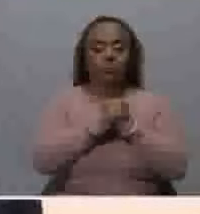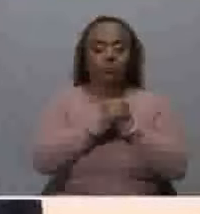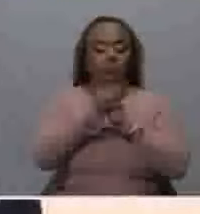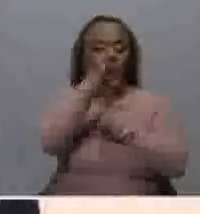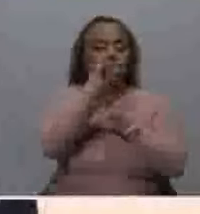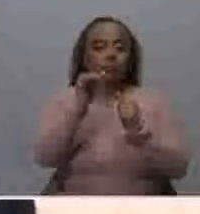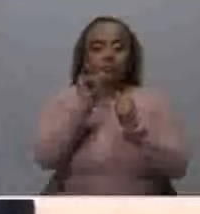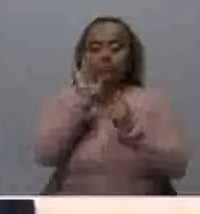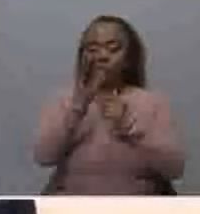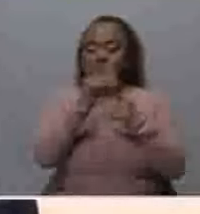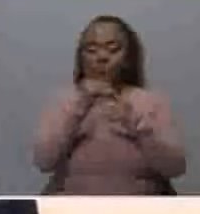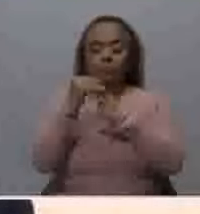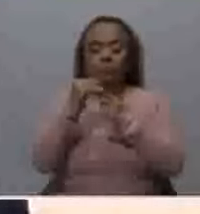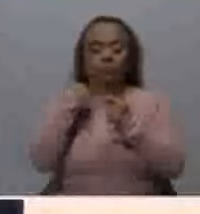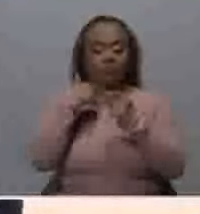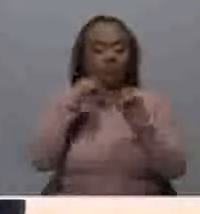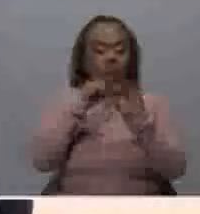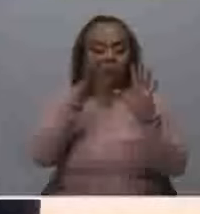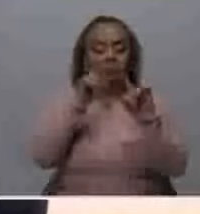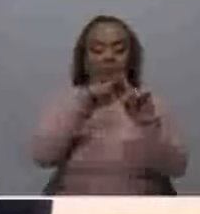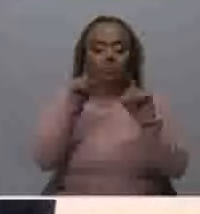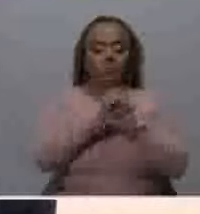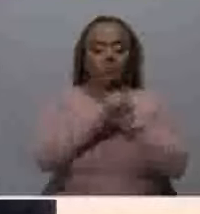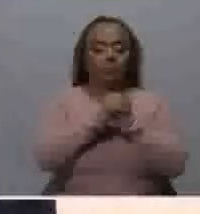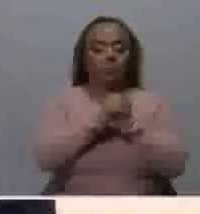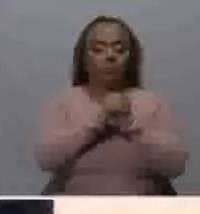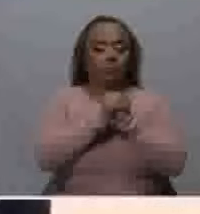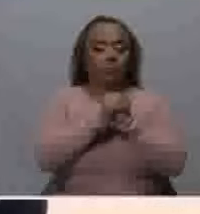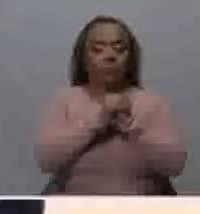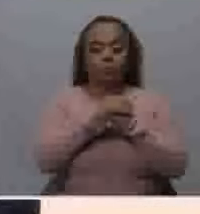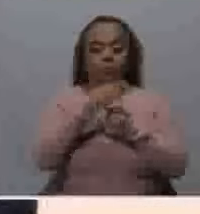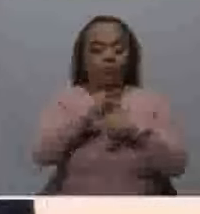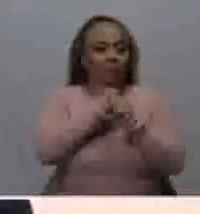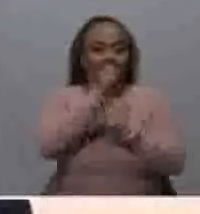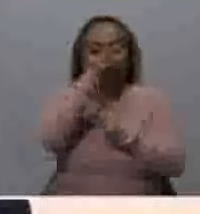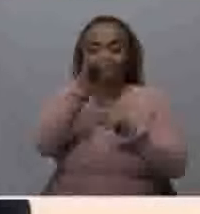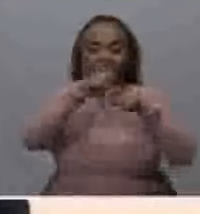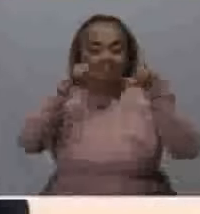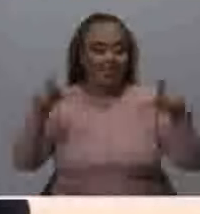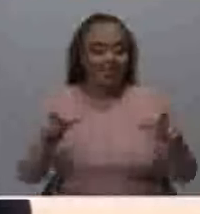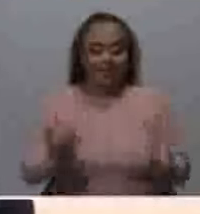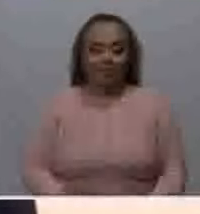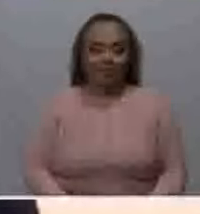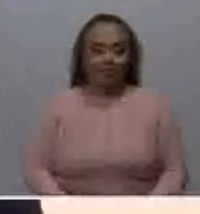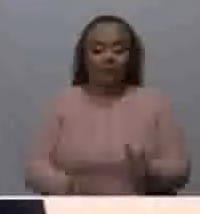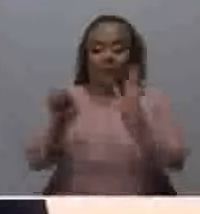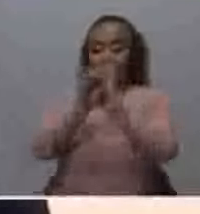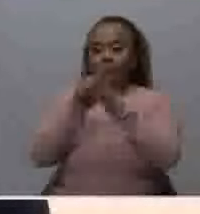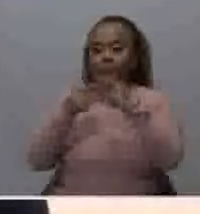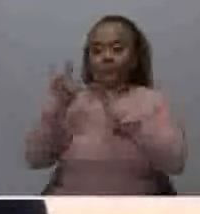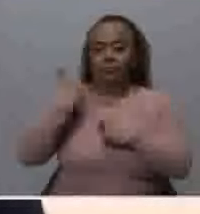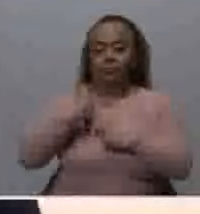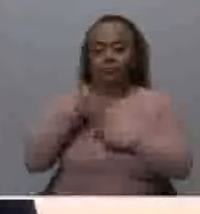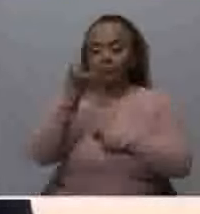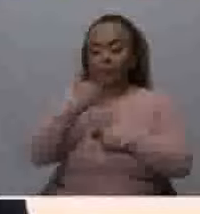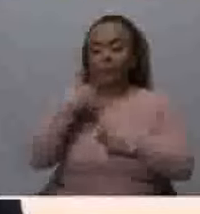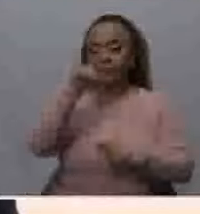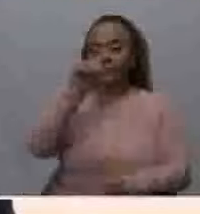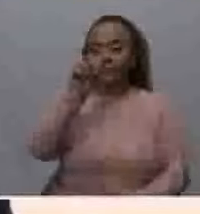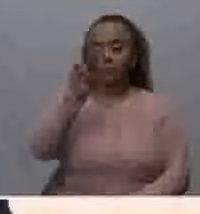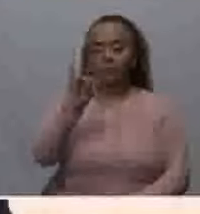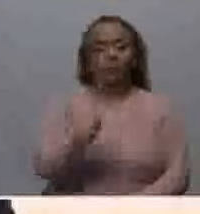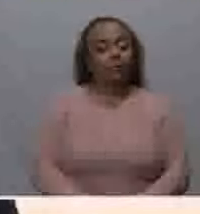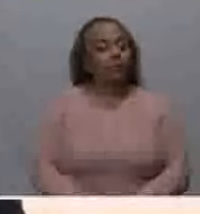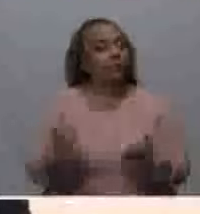superioridad. Eso. Clarísima, pero no fue un equipo desarmado, no fue un equipo haciendo el ridículo en la cancha. Y por ejemplo contra Argentina, que es lo mismo que yo evaluaría,